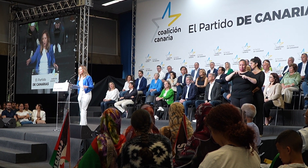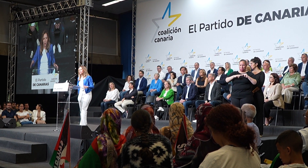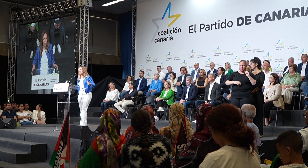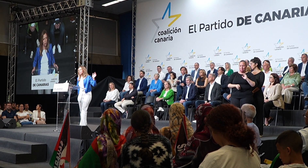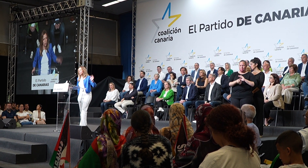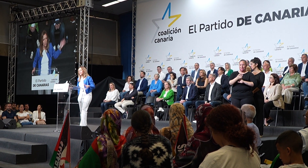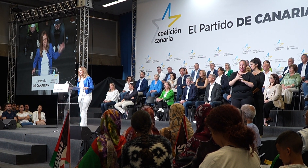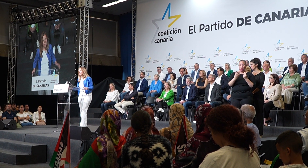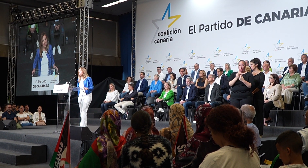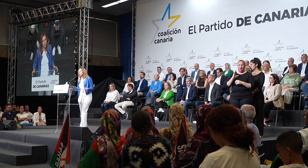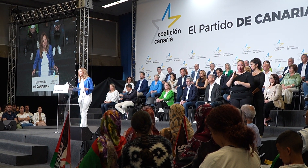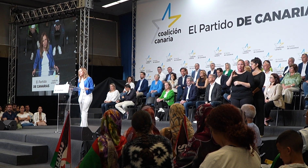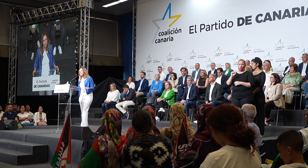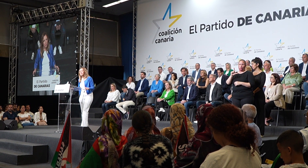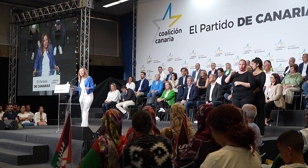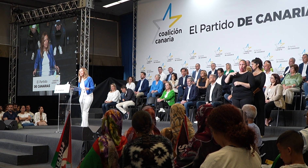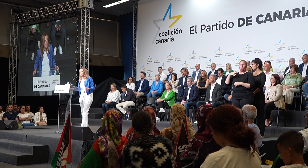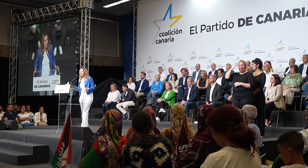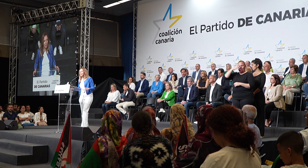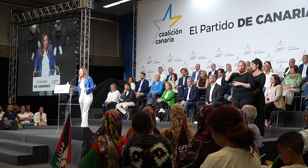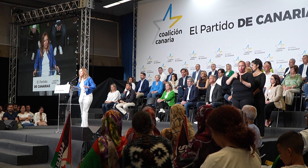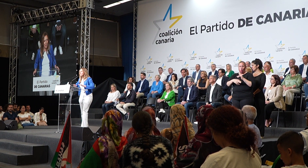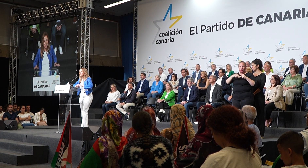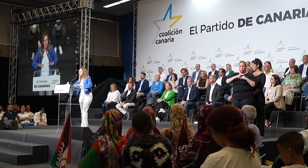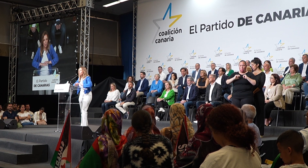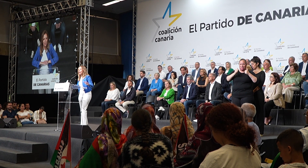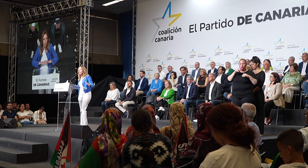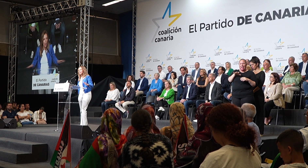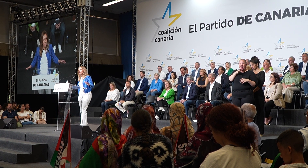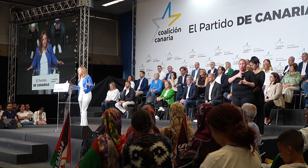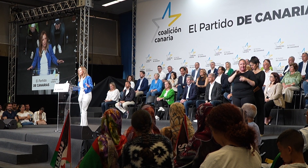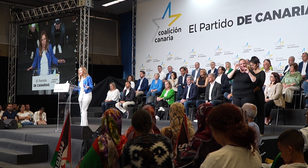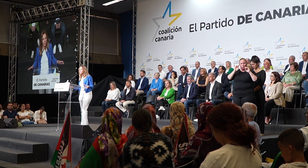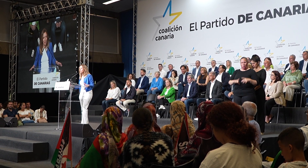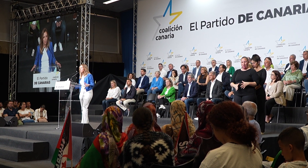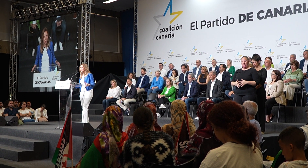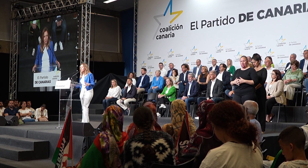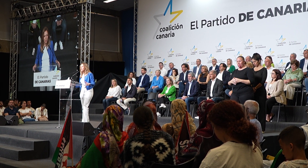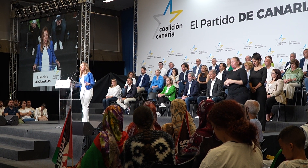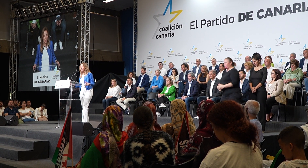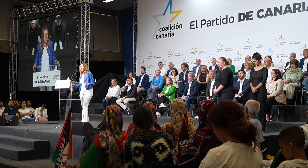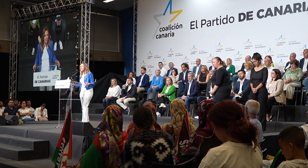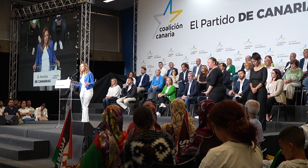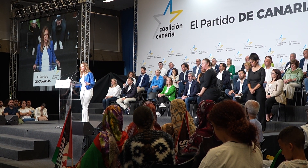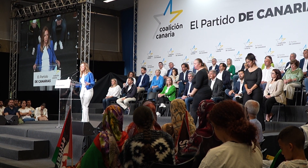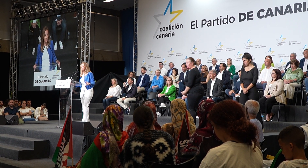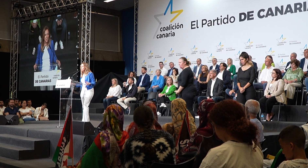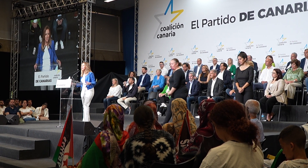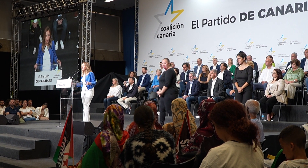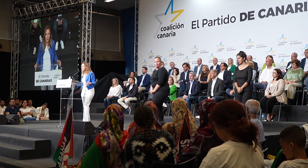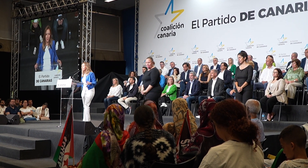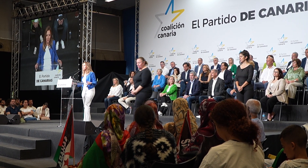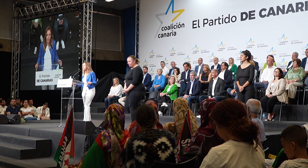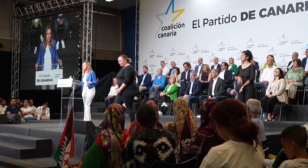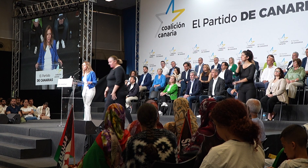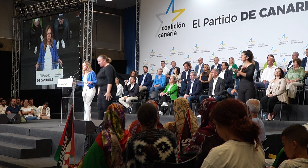Carlos Alonso, con Fernando Clavijo, y está exactamente igual que como lo dejamos. Y mientras tanto, esas